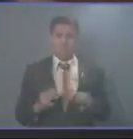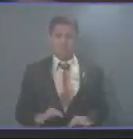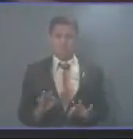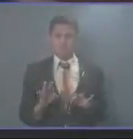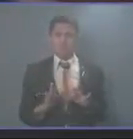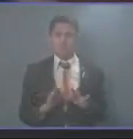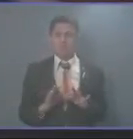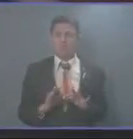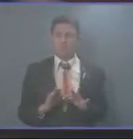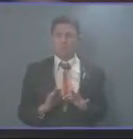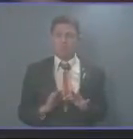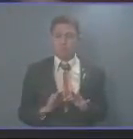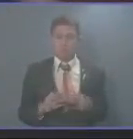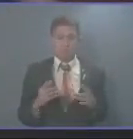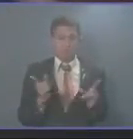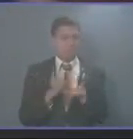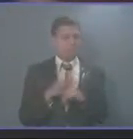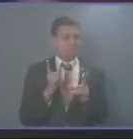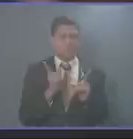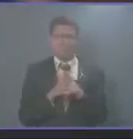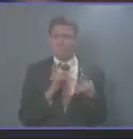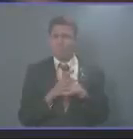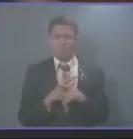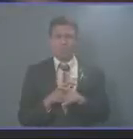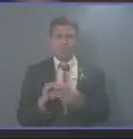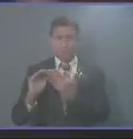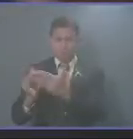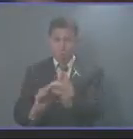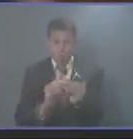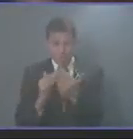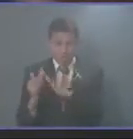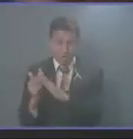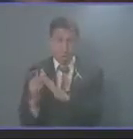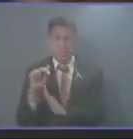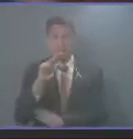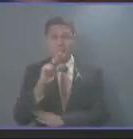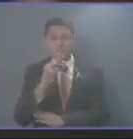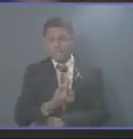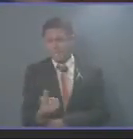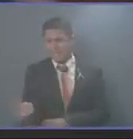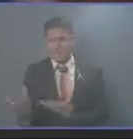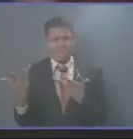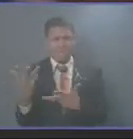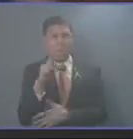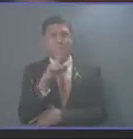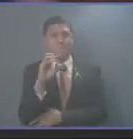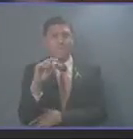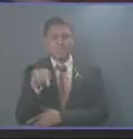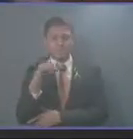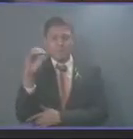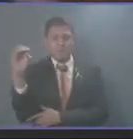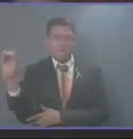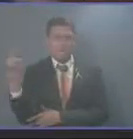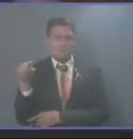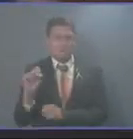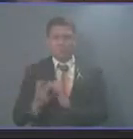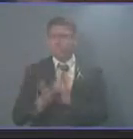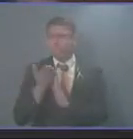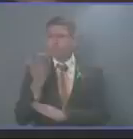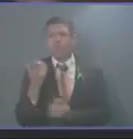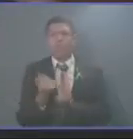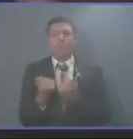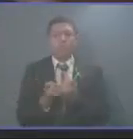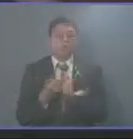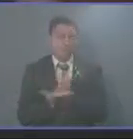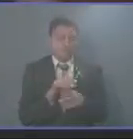hídricos que han cambiado radicalmente la vida de más de 20 mil personas, quienes han obtenido avances